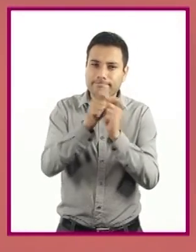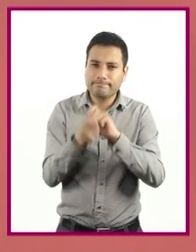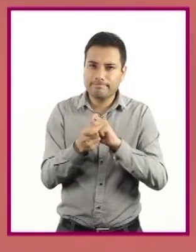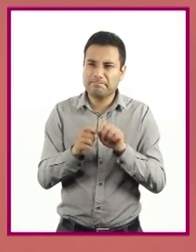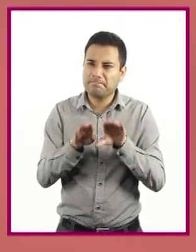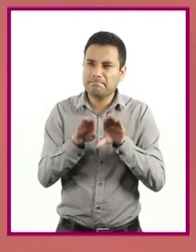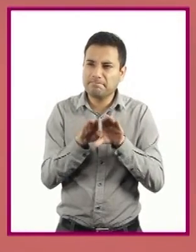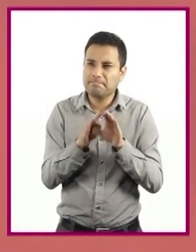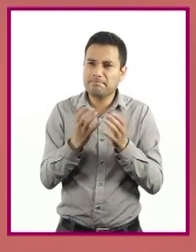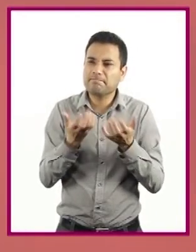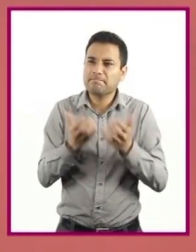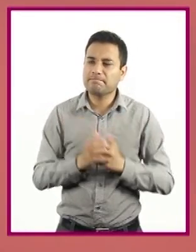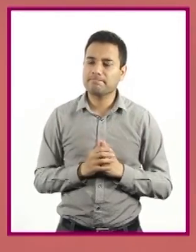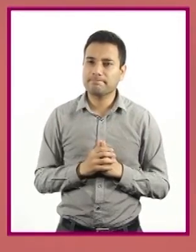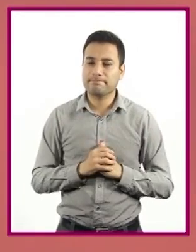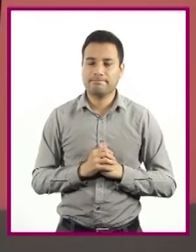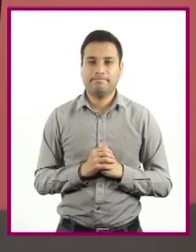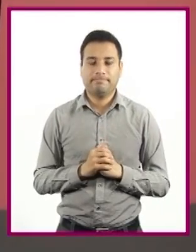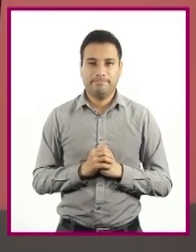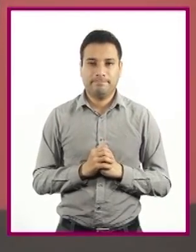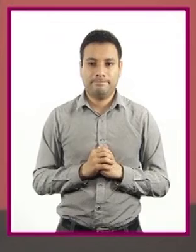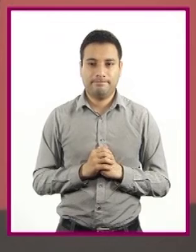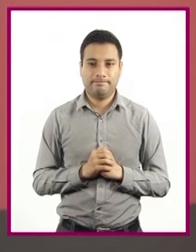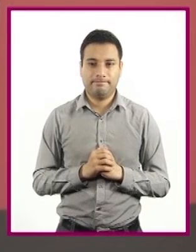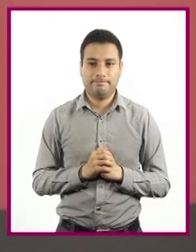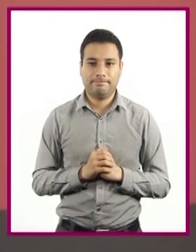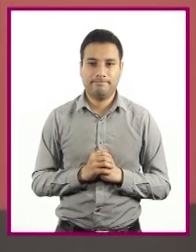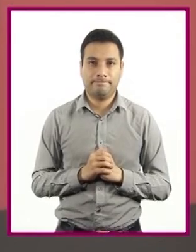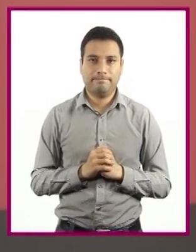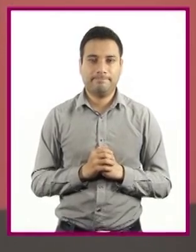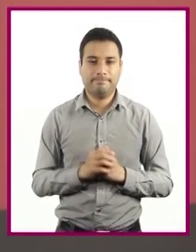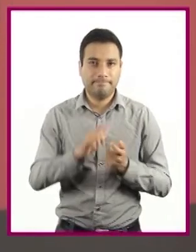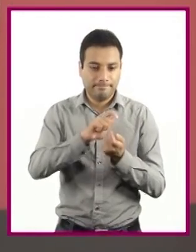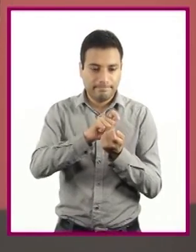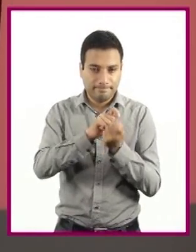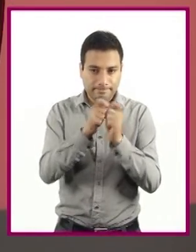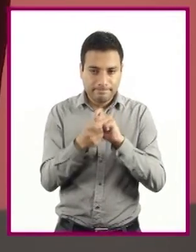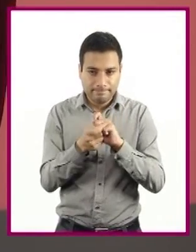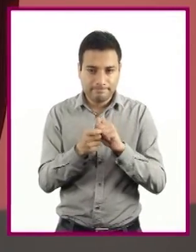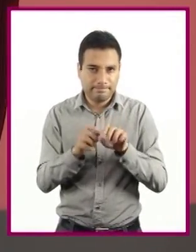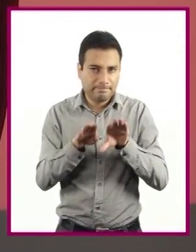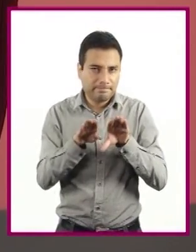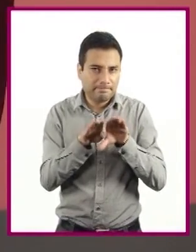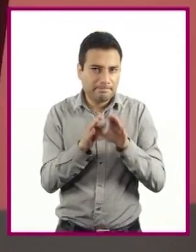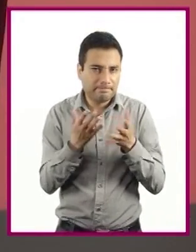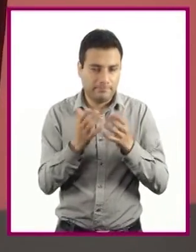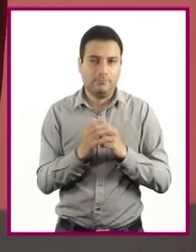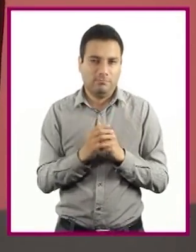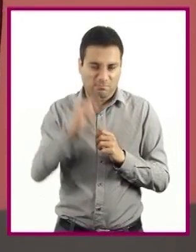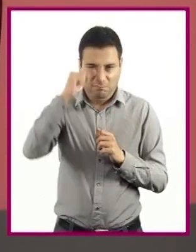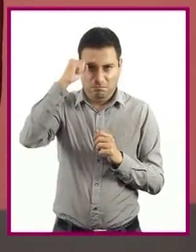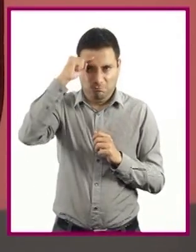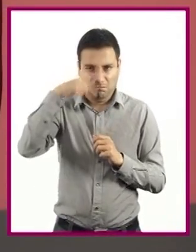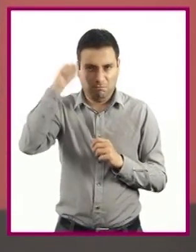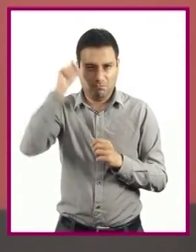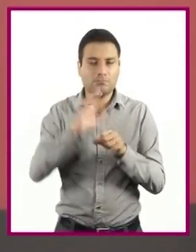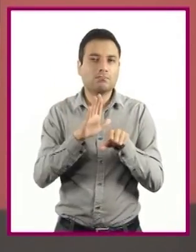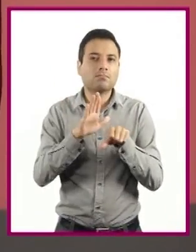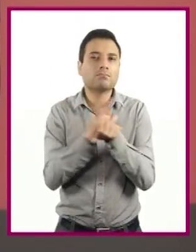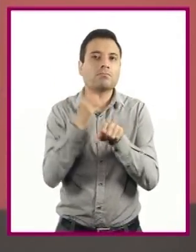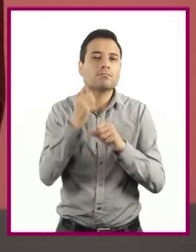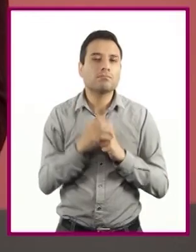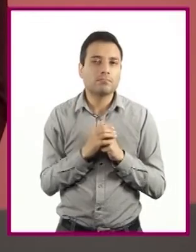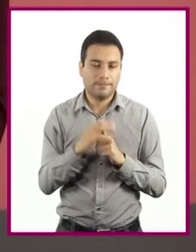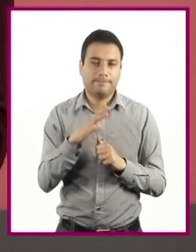proverbios y refranes del chino al español. La transliteración en sí no es un problema, porque existen las herramientas